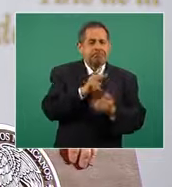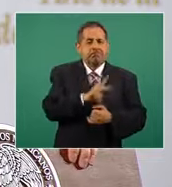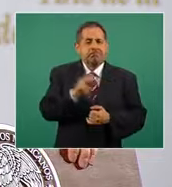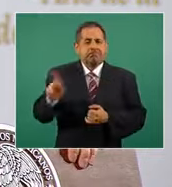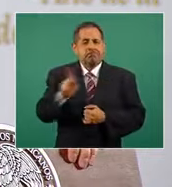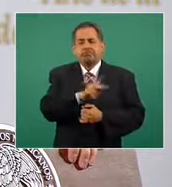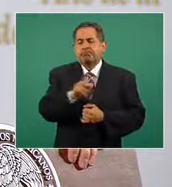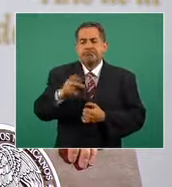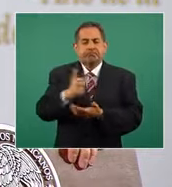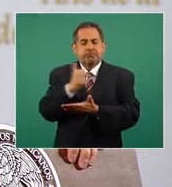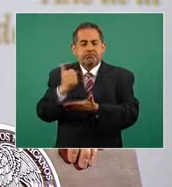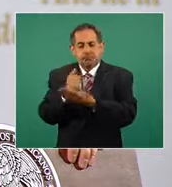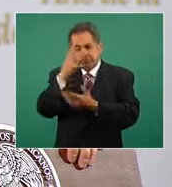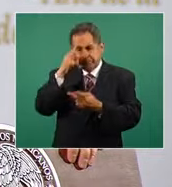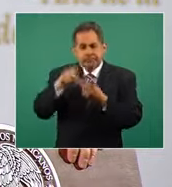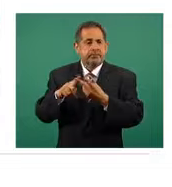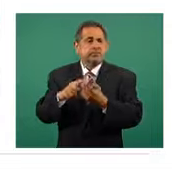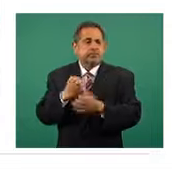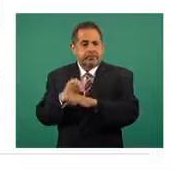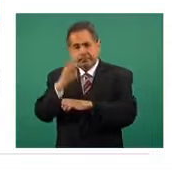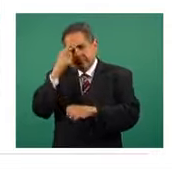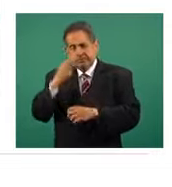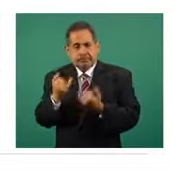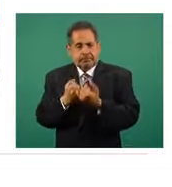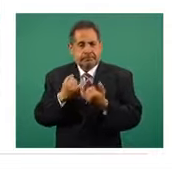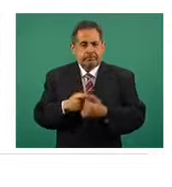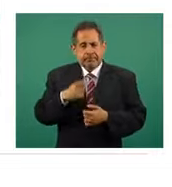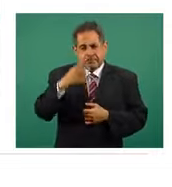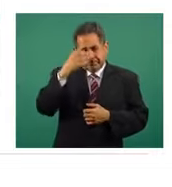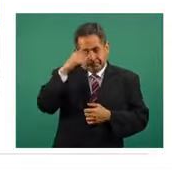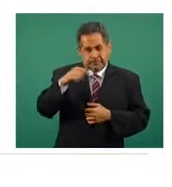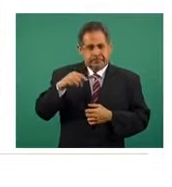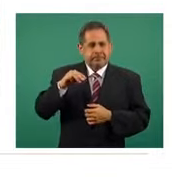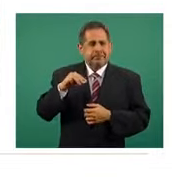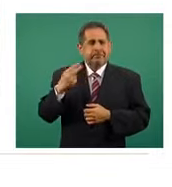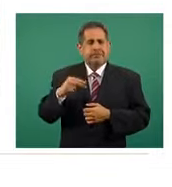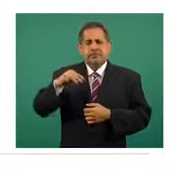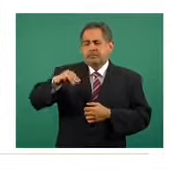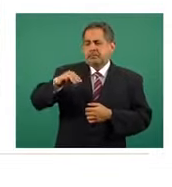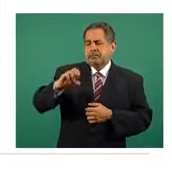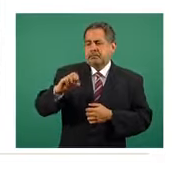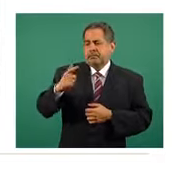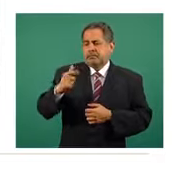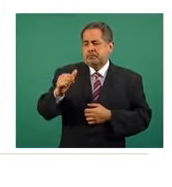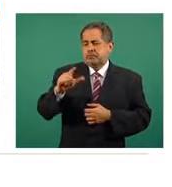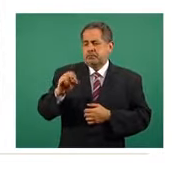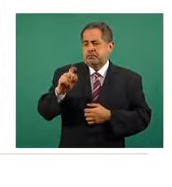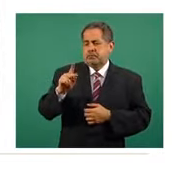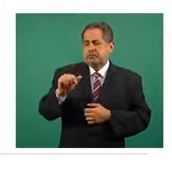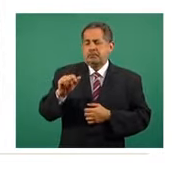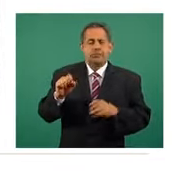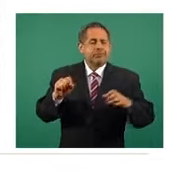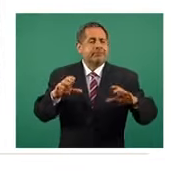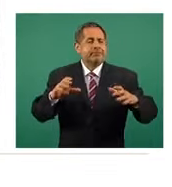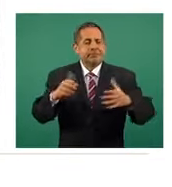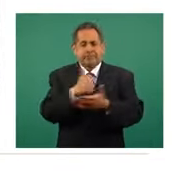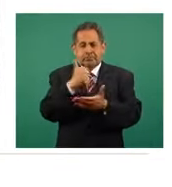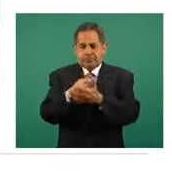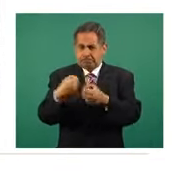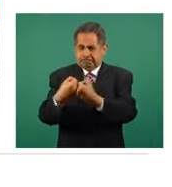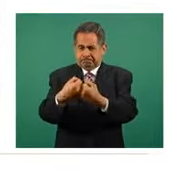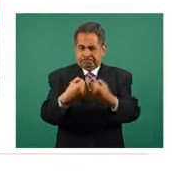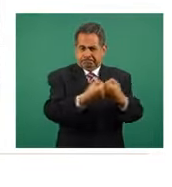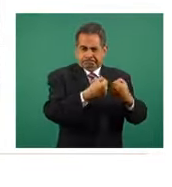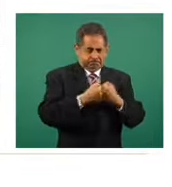Ciudad de México, muy semejante al del Estado de México, y recuerden el concepto de megalópolis, las 7 entidades federativas del centro de la República tienen